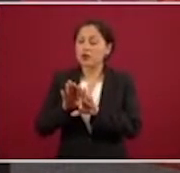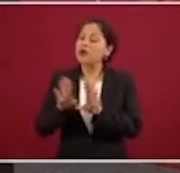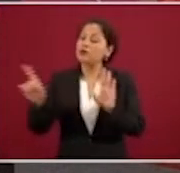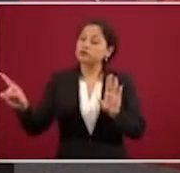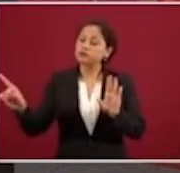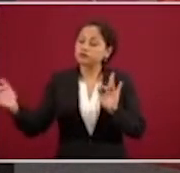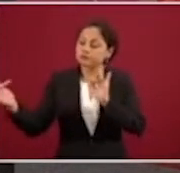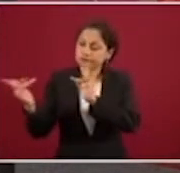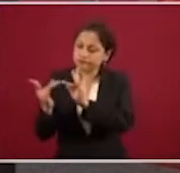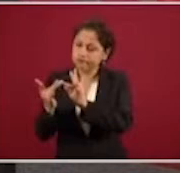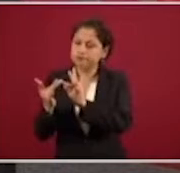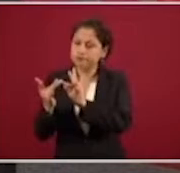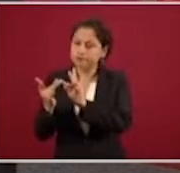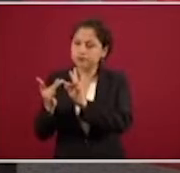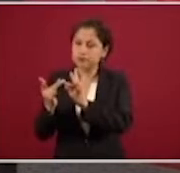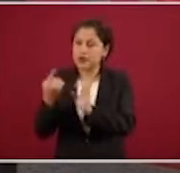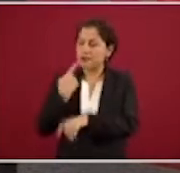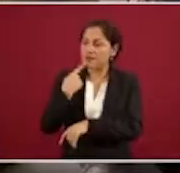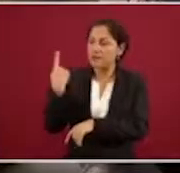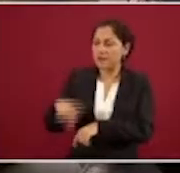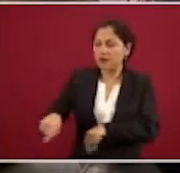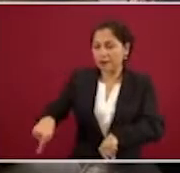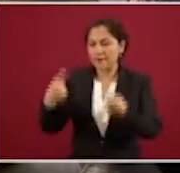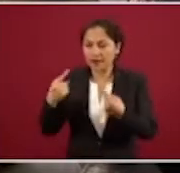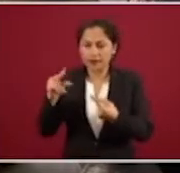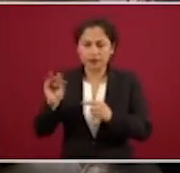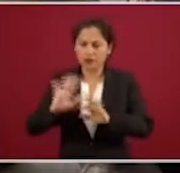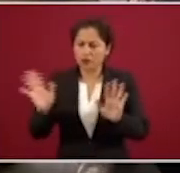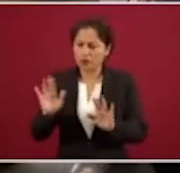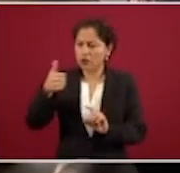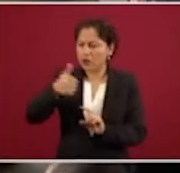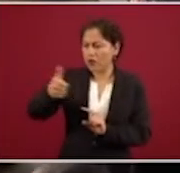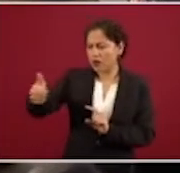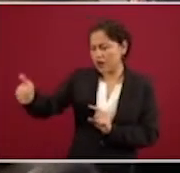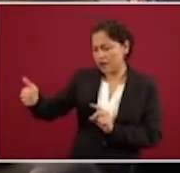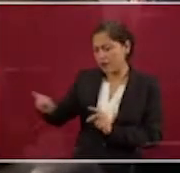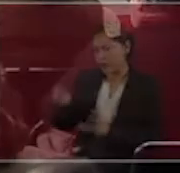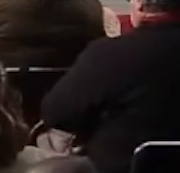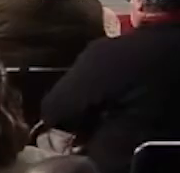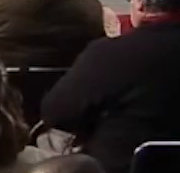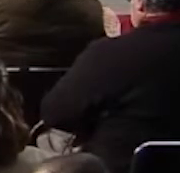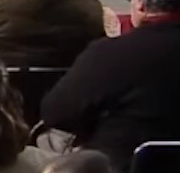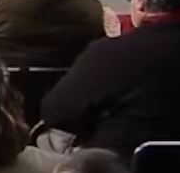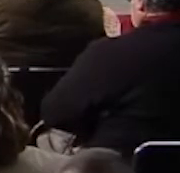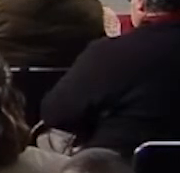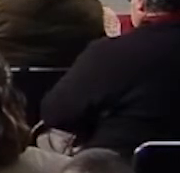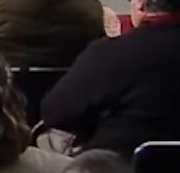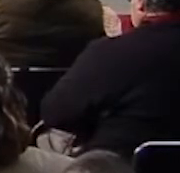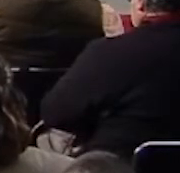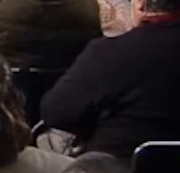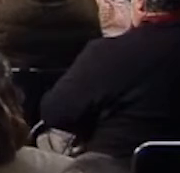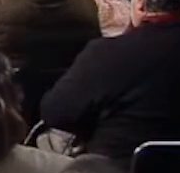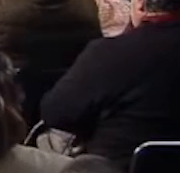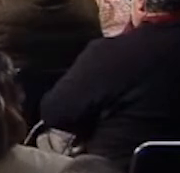a través de la concertación, dependiendo de las circunstancias de cada una de las unidades económicas de las empresas, que se